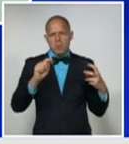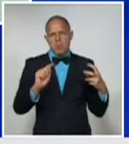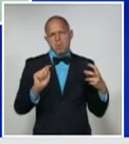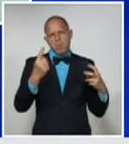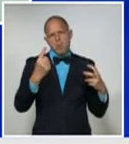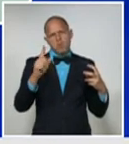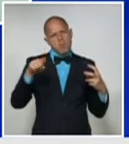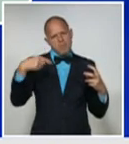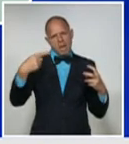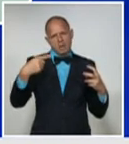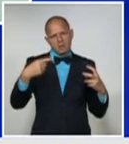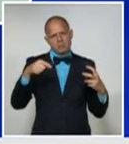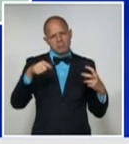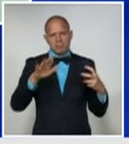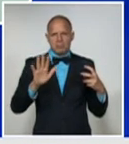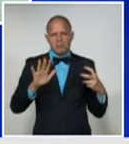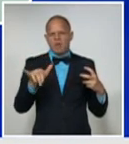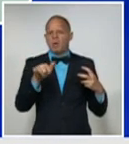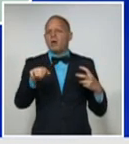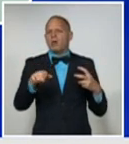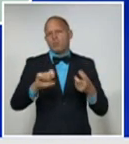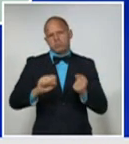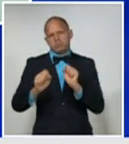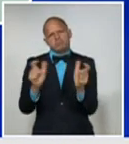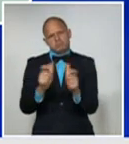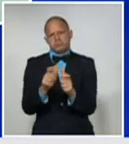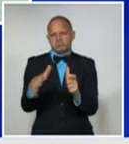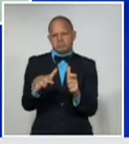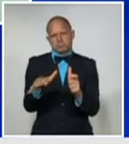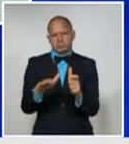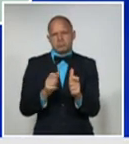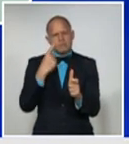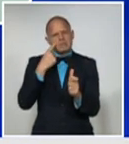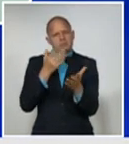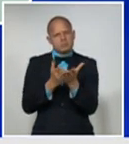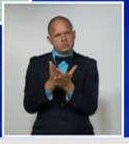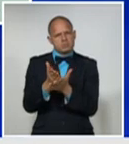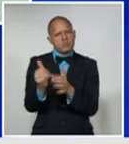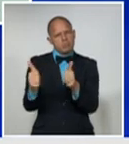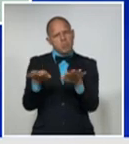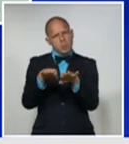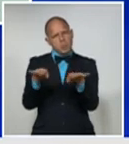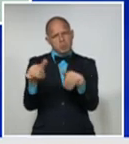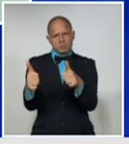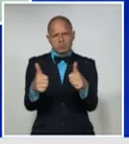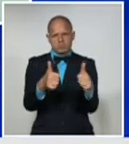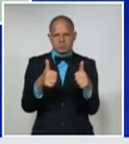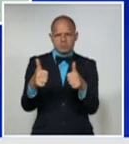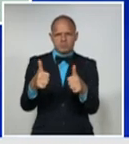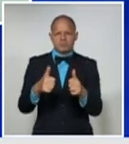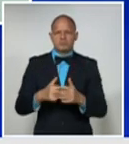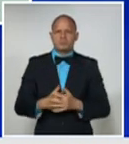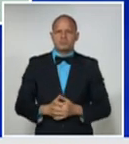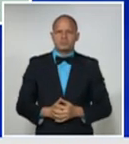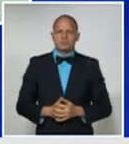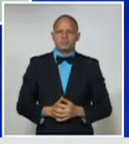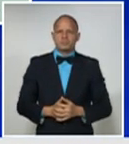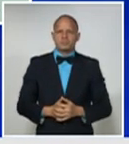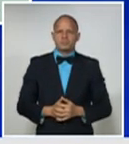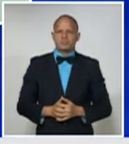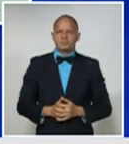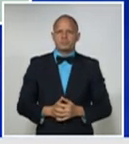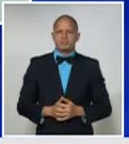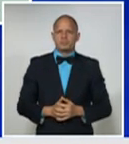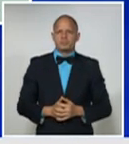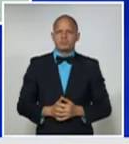una provincia que mantiene una estabilidad en el control de la pandemia.